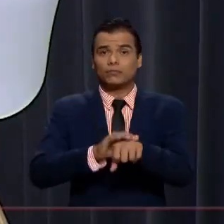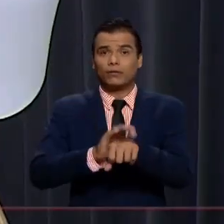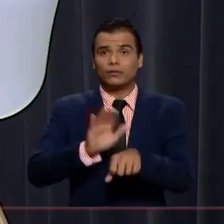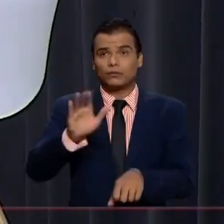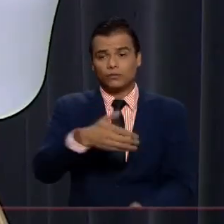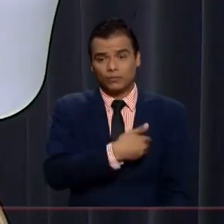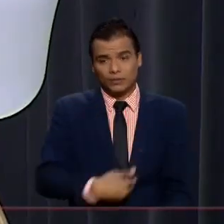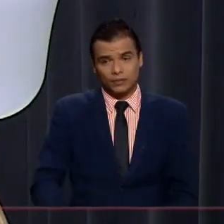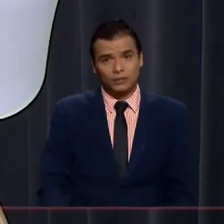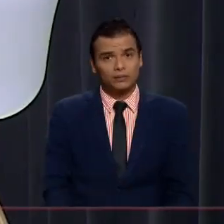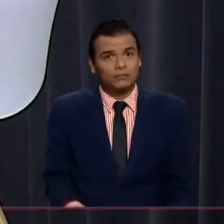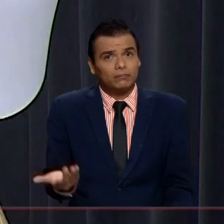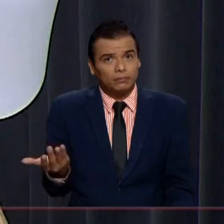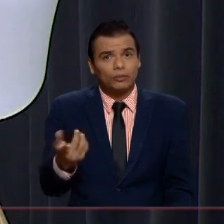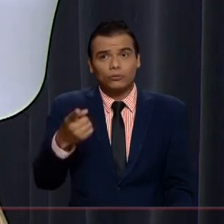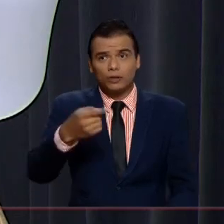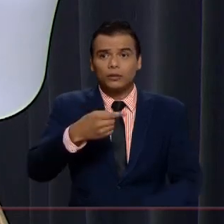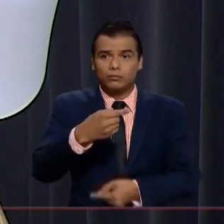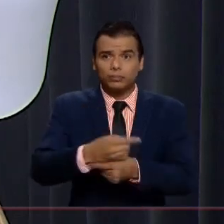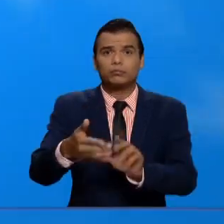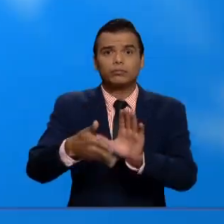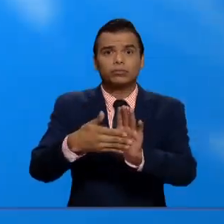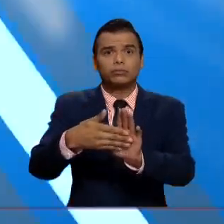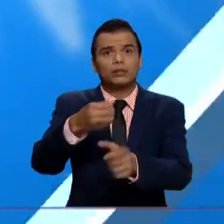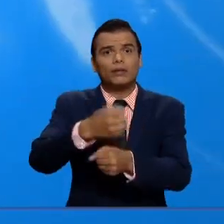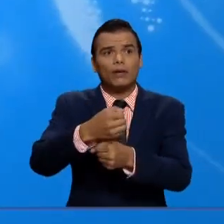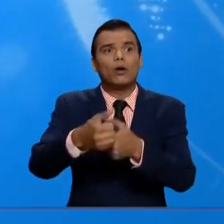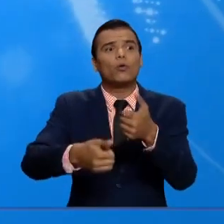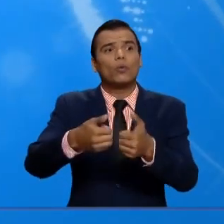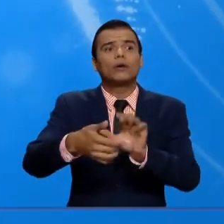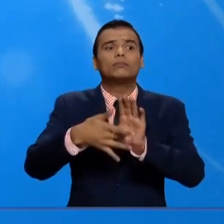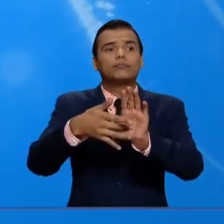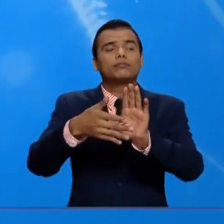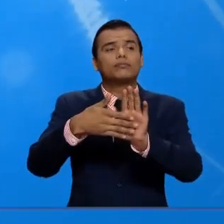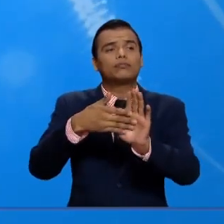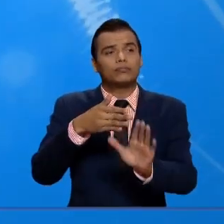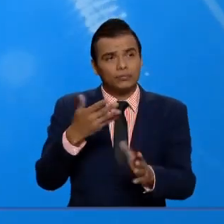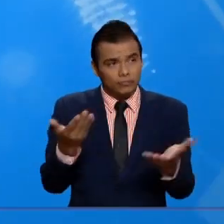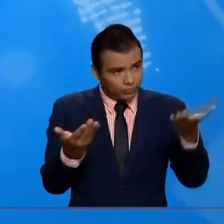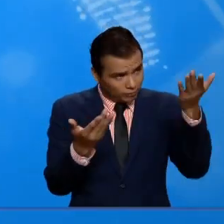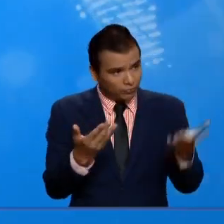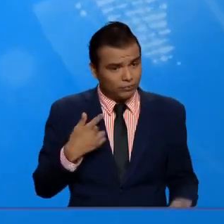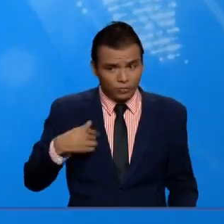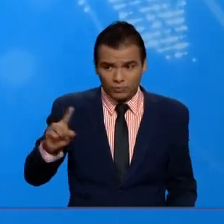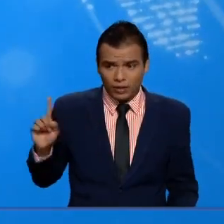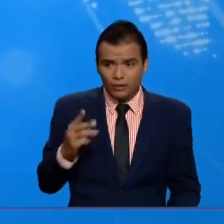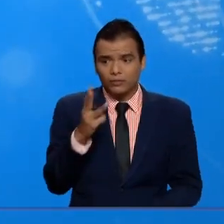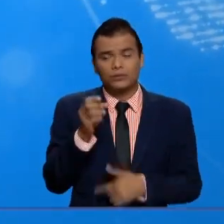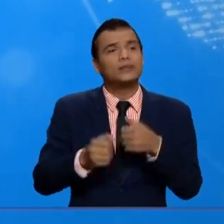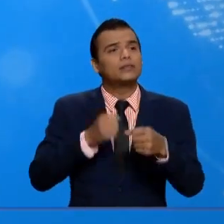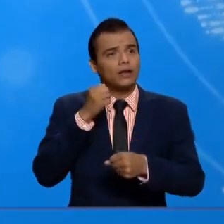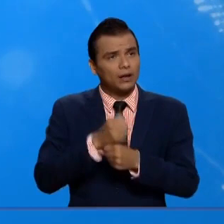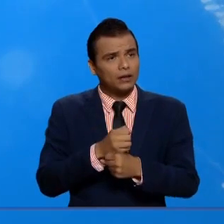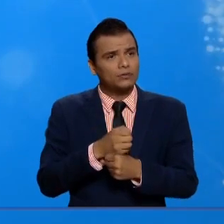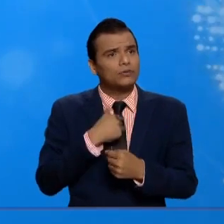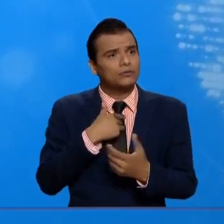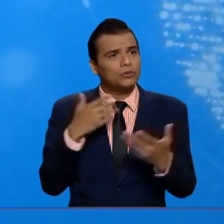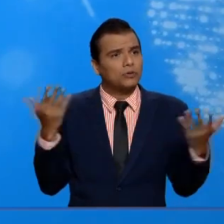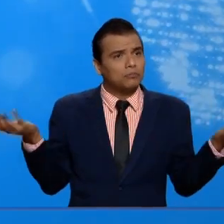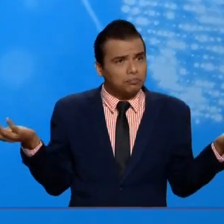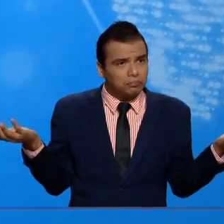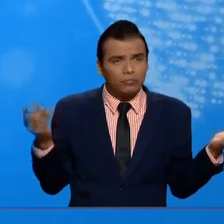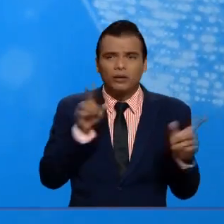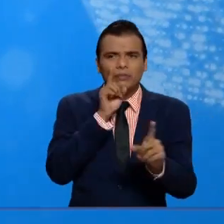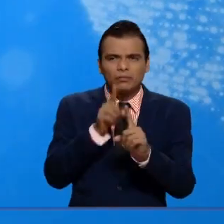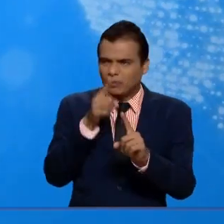Estado a compartir resultados reales. Gustavo, llevo 30 años trabajando por la democracia. Nunca me han regalado